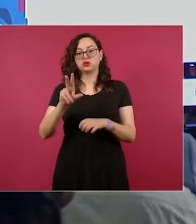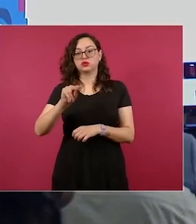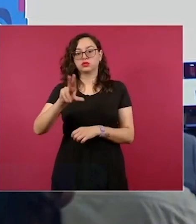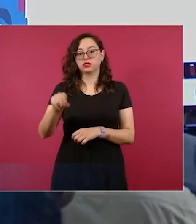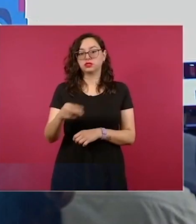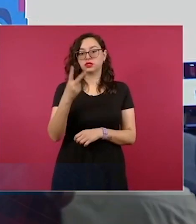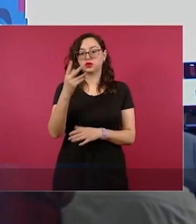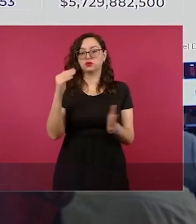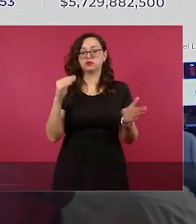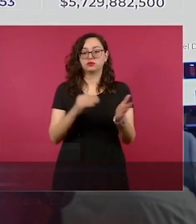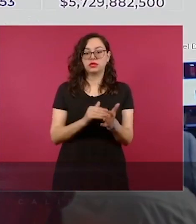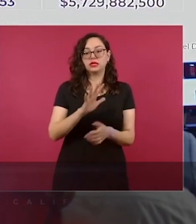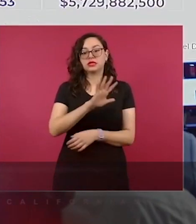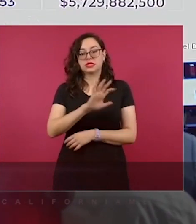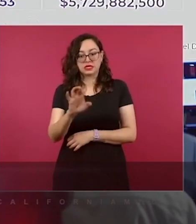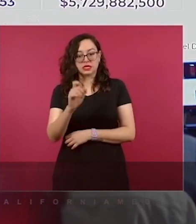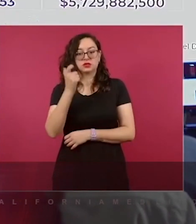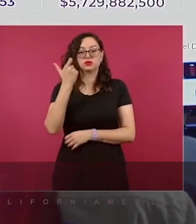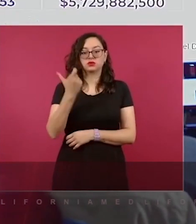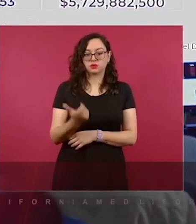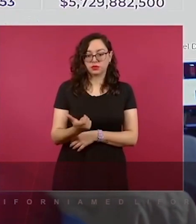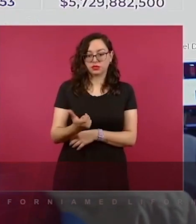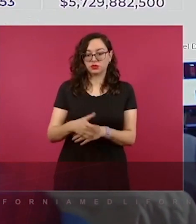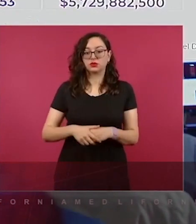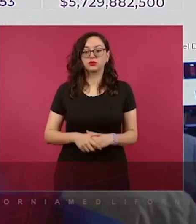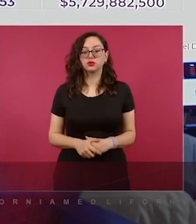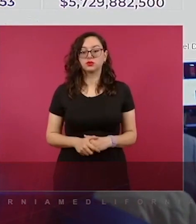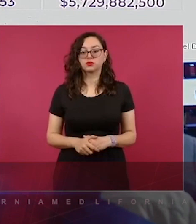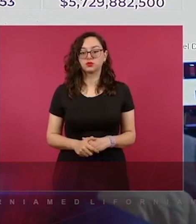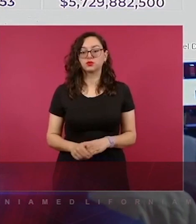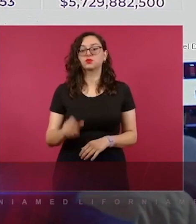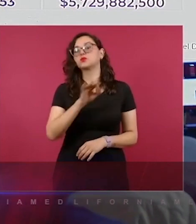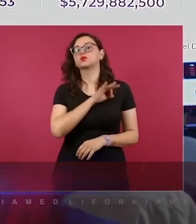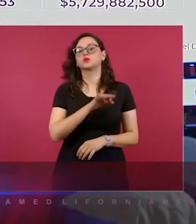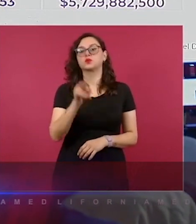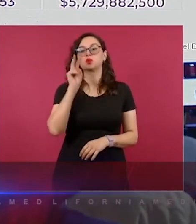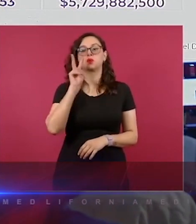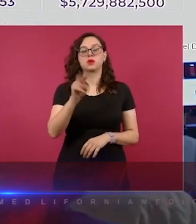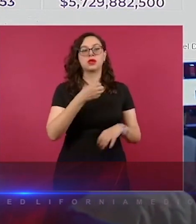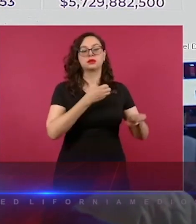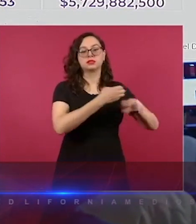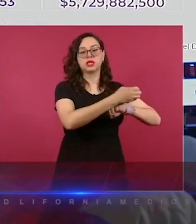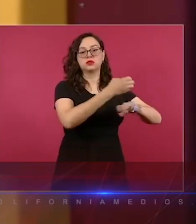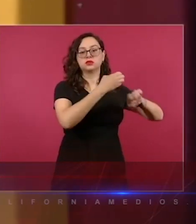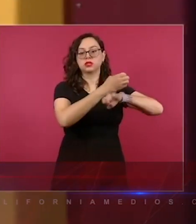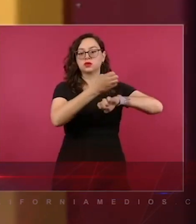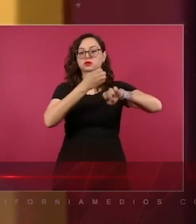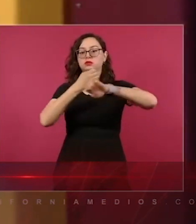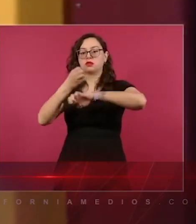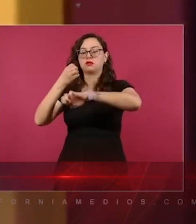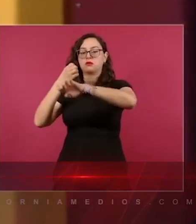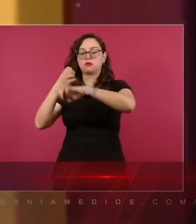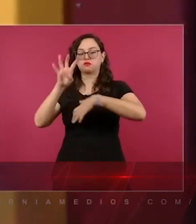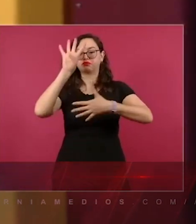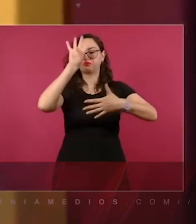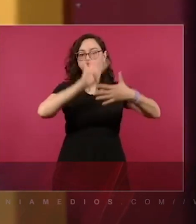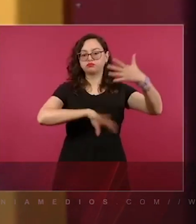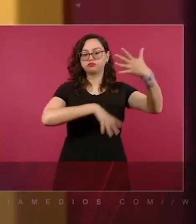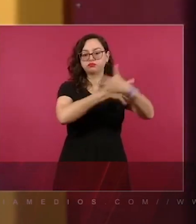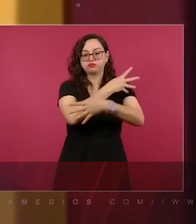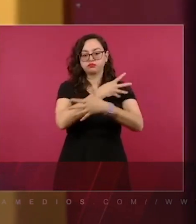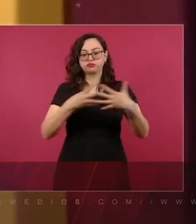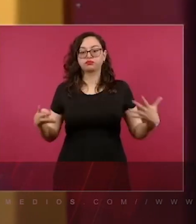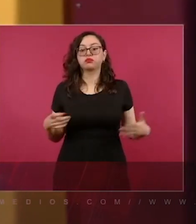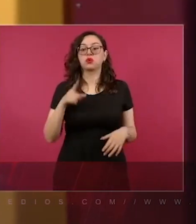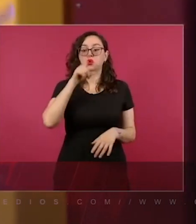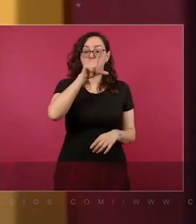Adelante, aquí está el reporte por entidad para que los gobiernos de